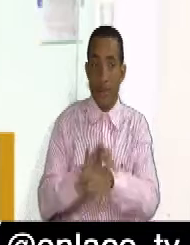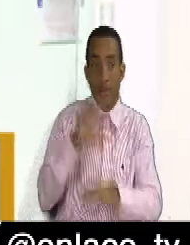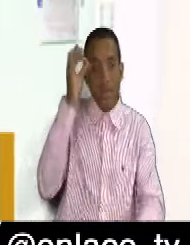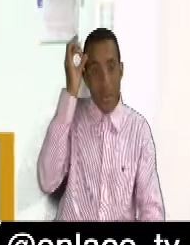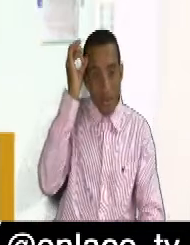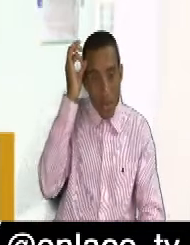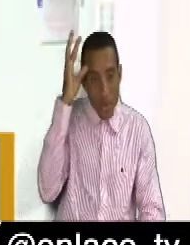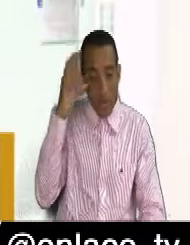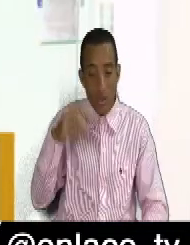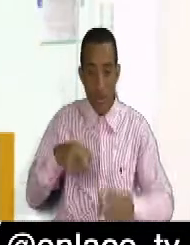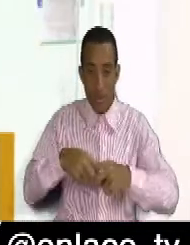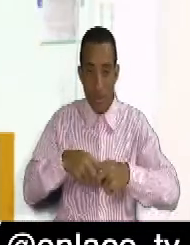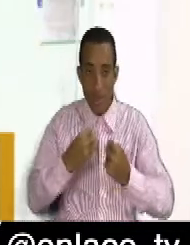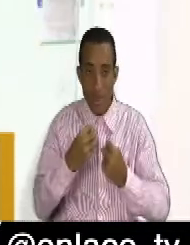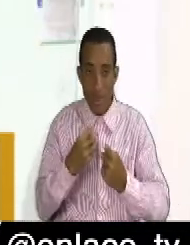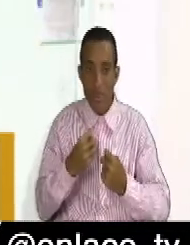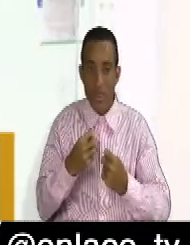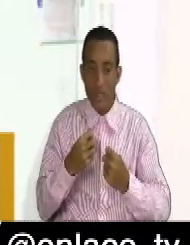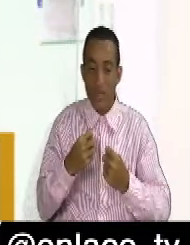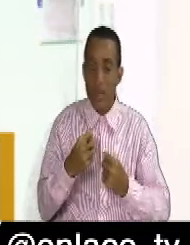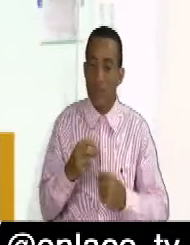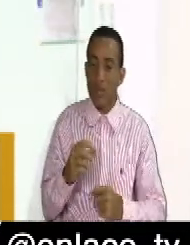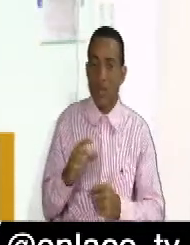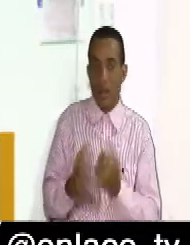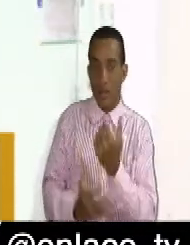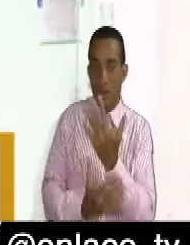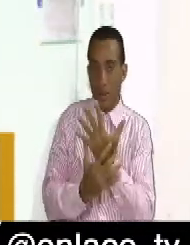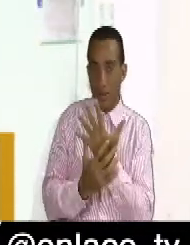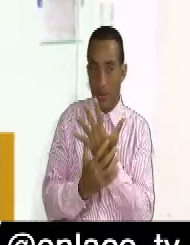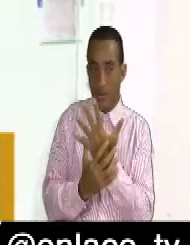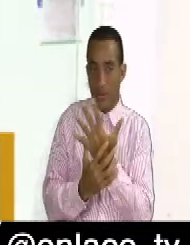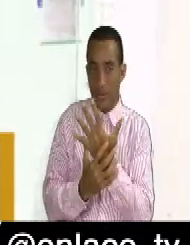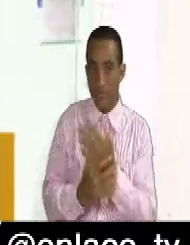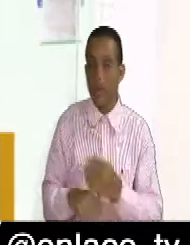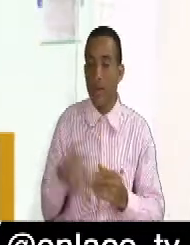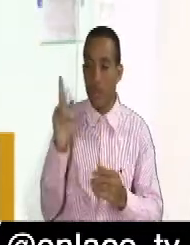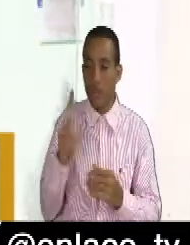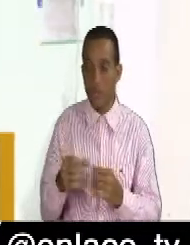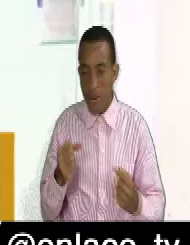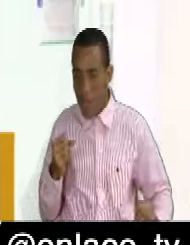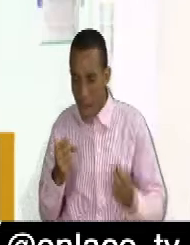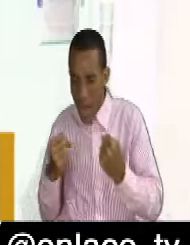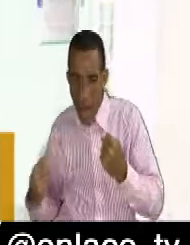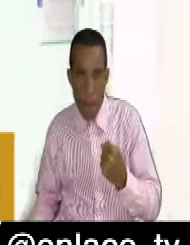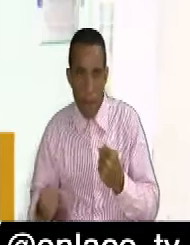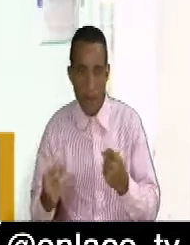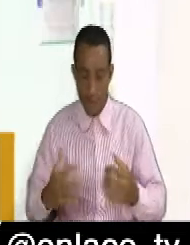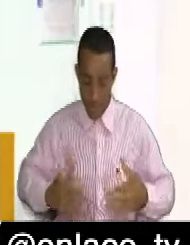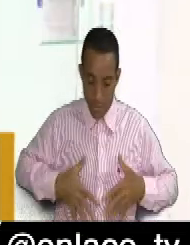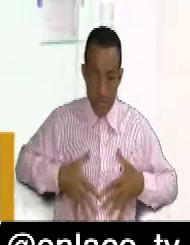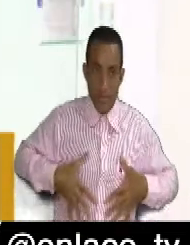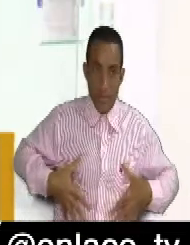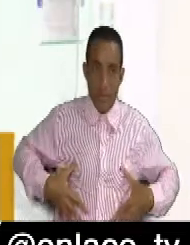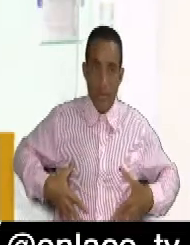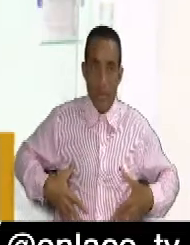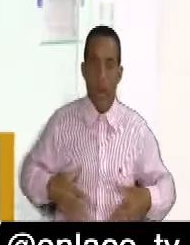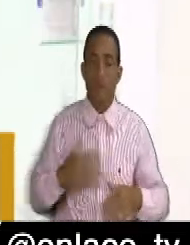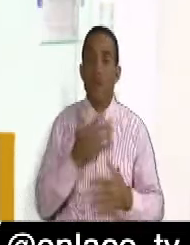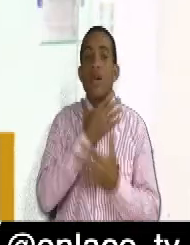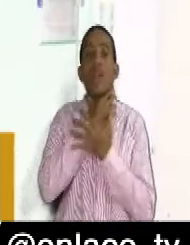fractura en la mano, ¿sí? Él tiene también síntomas de golpes en el cuerpo. A